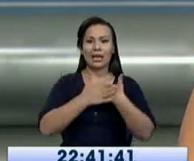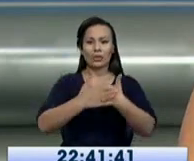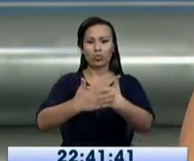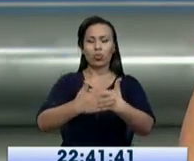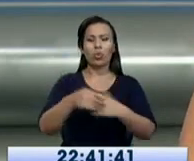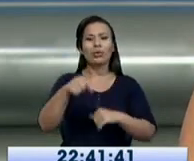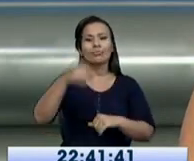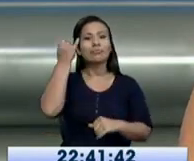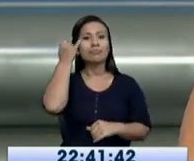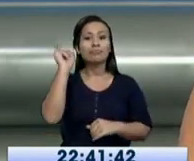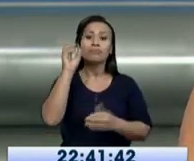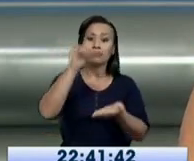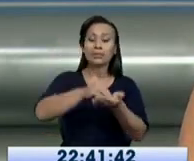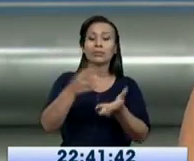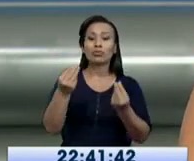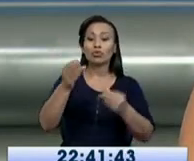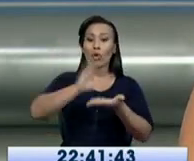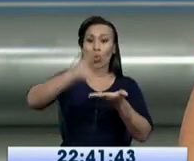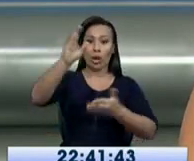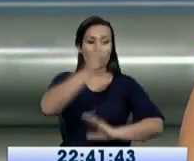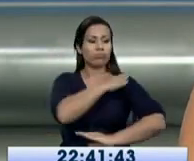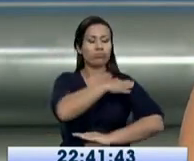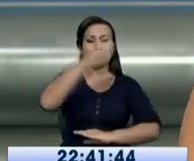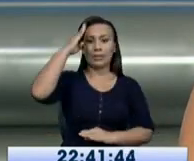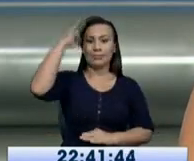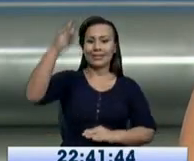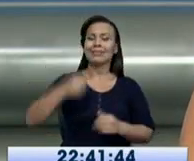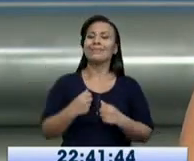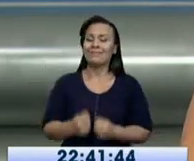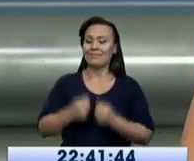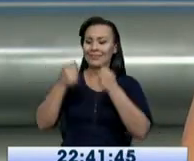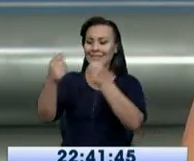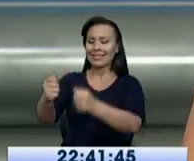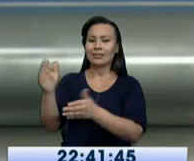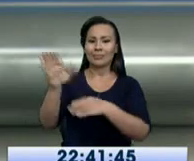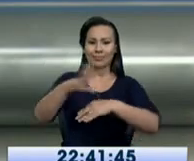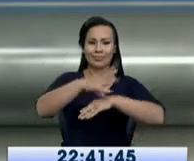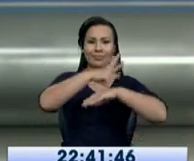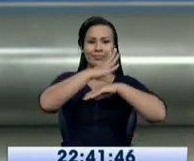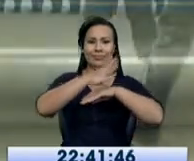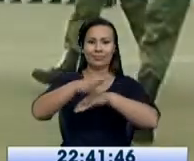y fiscales, cuyos representantes recibieron el símbolo patrio.